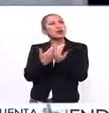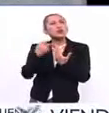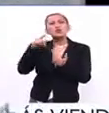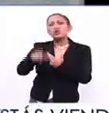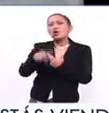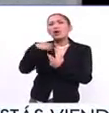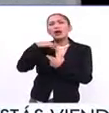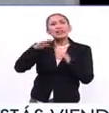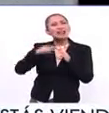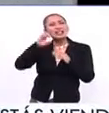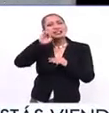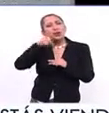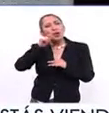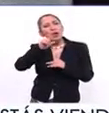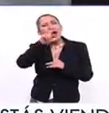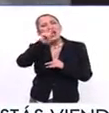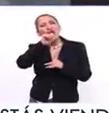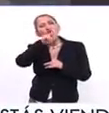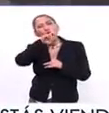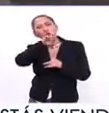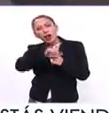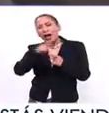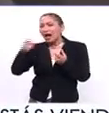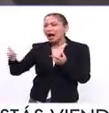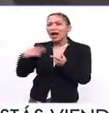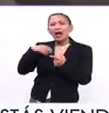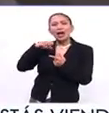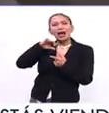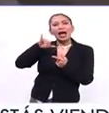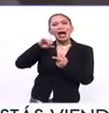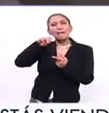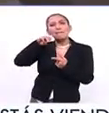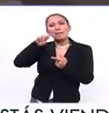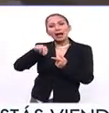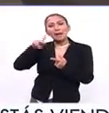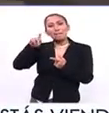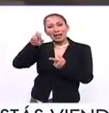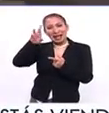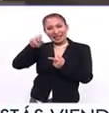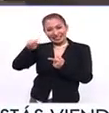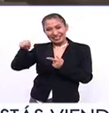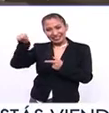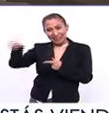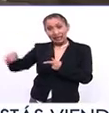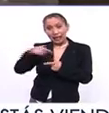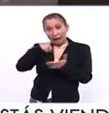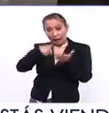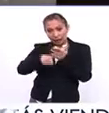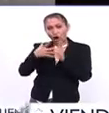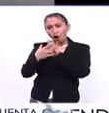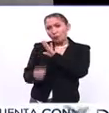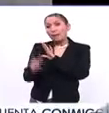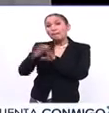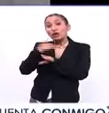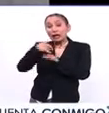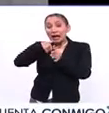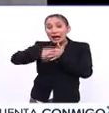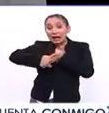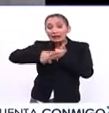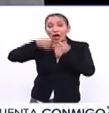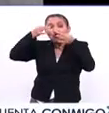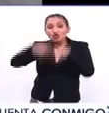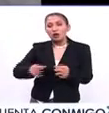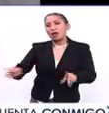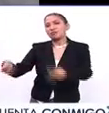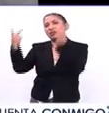casa de Chihuahua, con Benjamin Peré, que hay cartas de él. Esas sí son copias porque las cartas originales